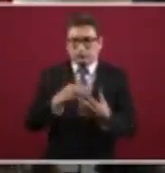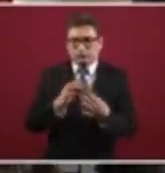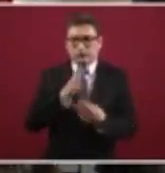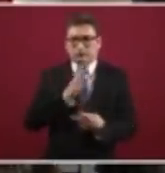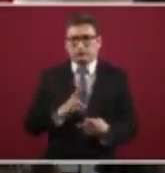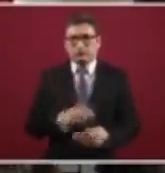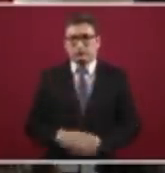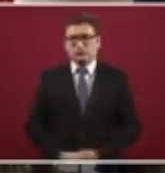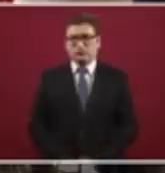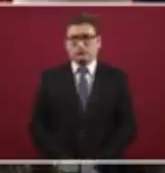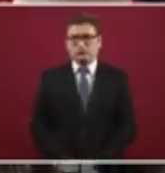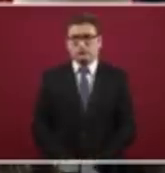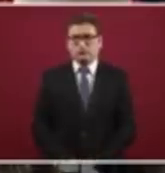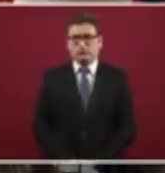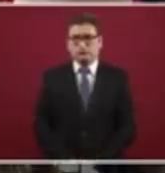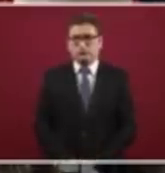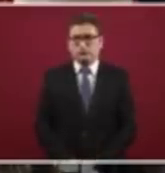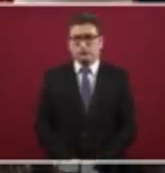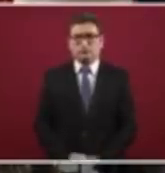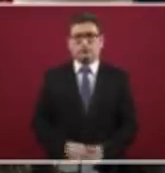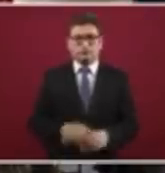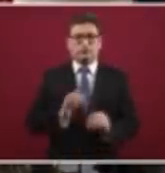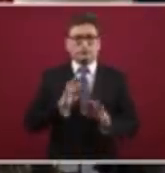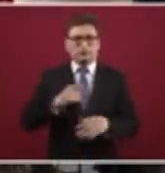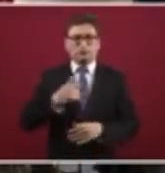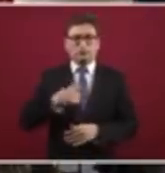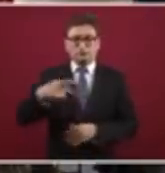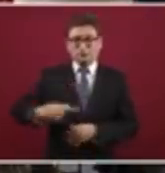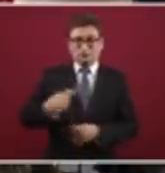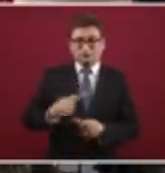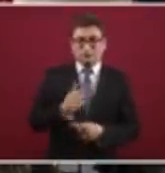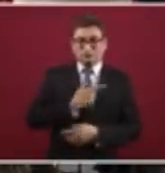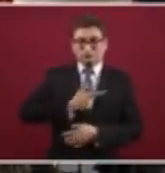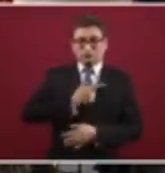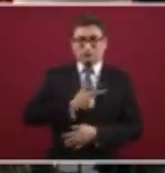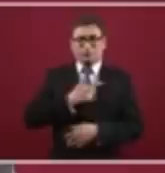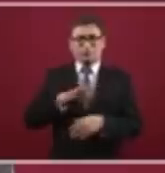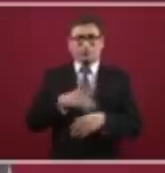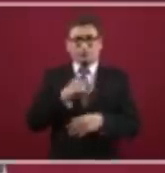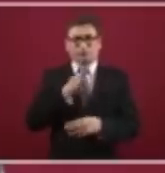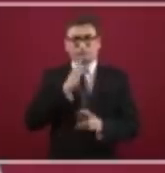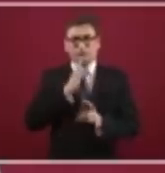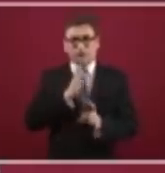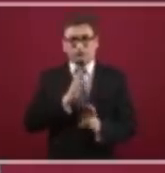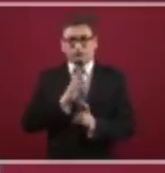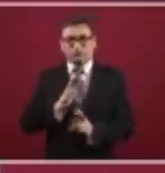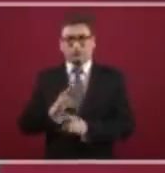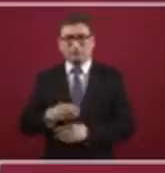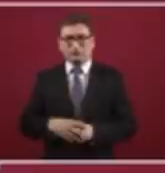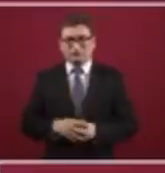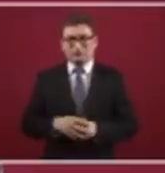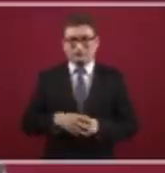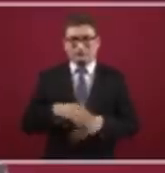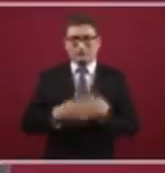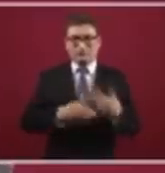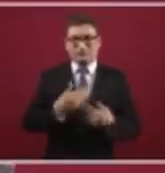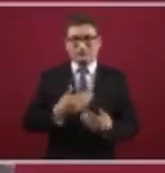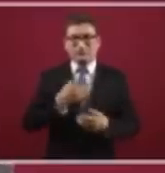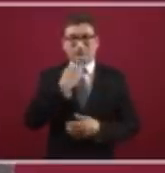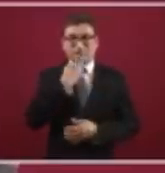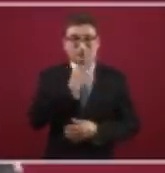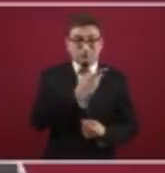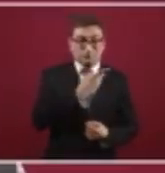las preguntas estas preguntas me gustan porque buscan un tercero que conteste hacerte quedar mal